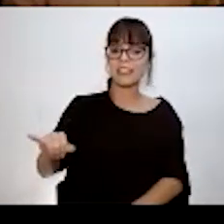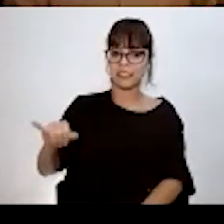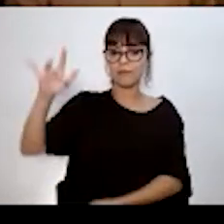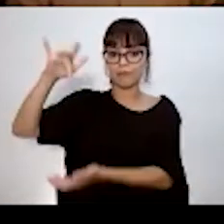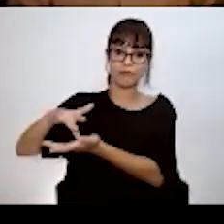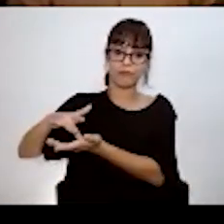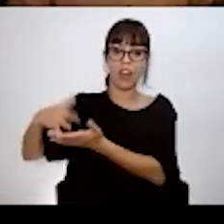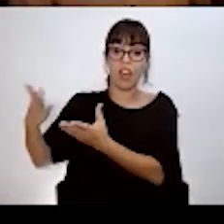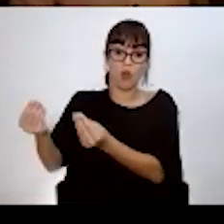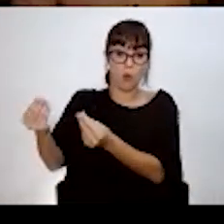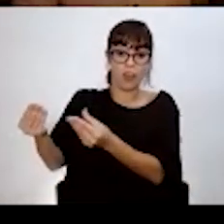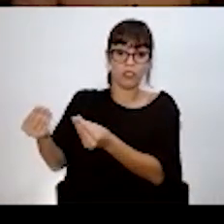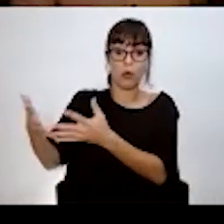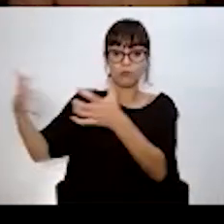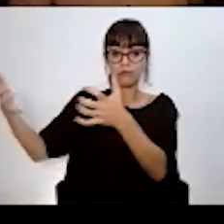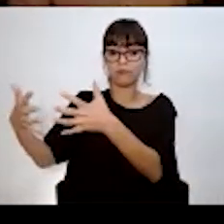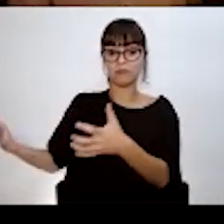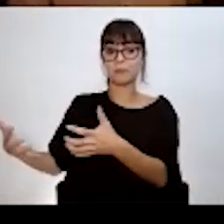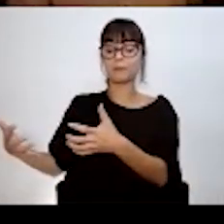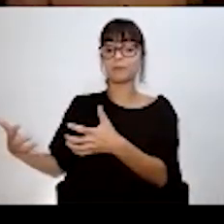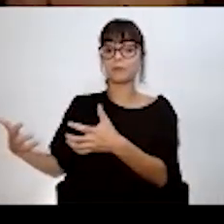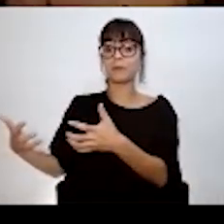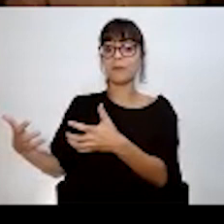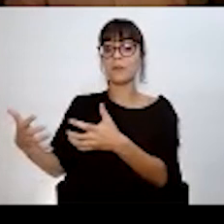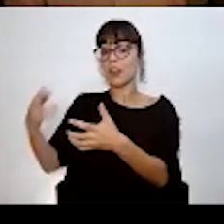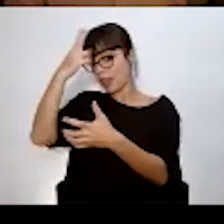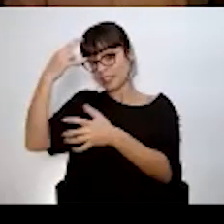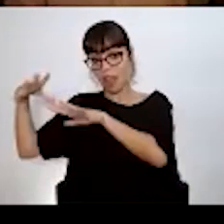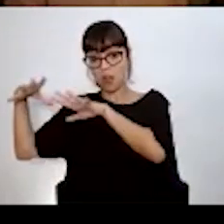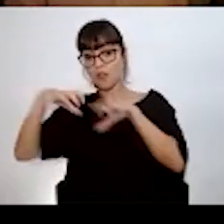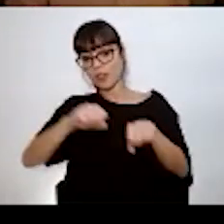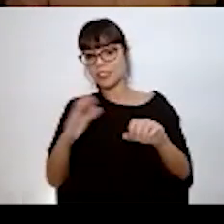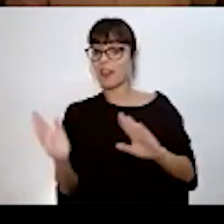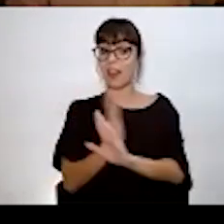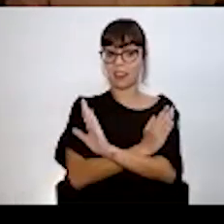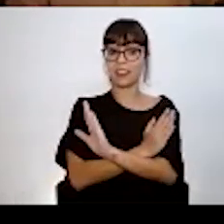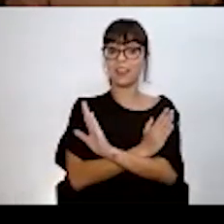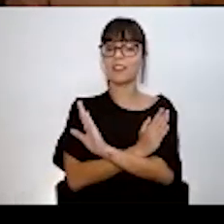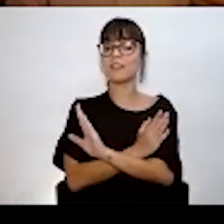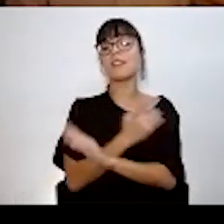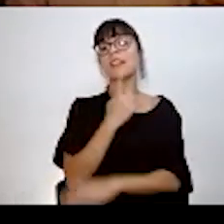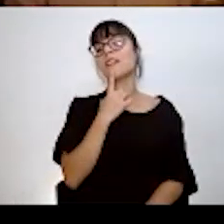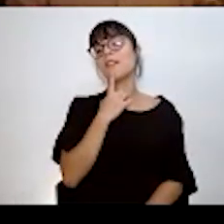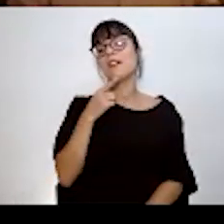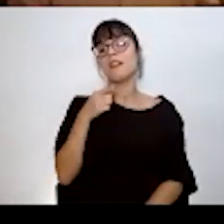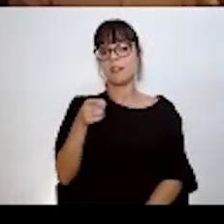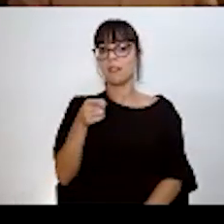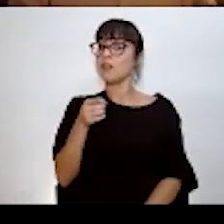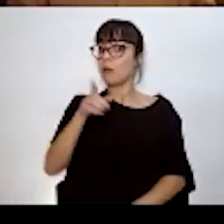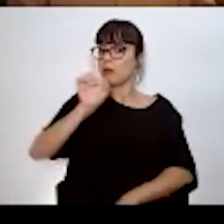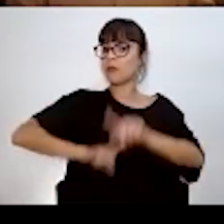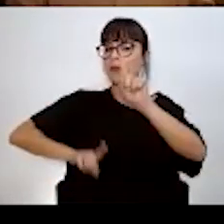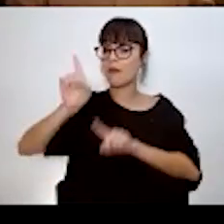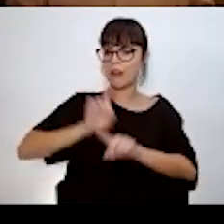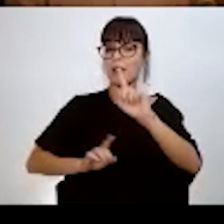nos hablan, en momentos anteriores al proceso de conquista, de circunstancias que nos hablan de momentos problemáticos desde el punto